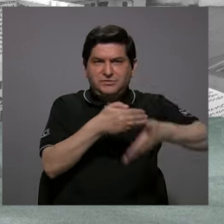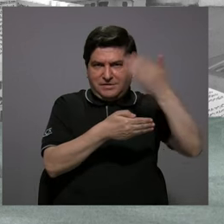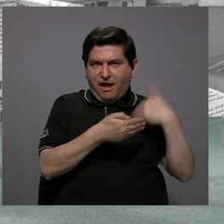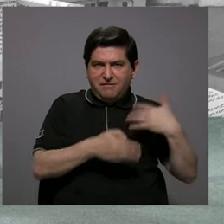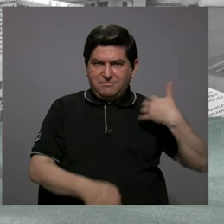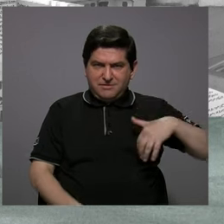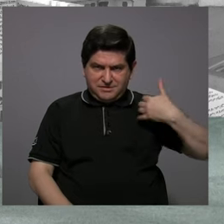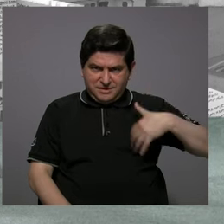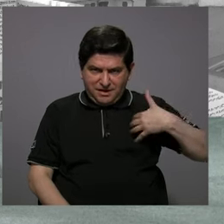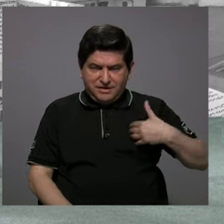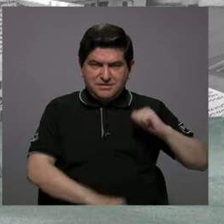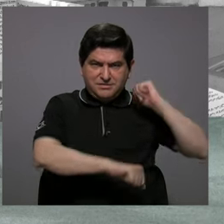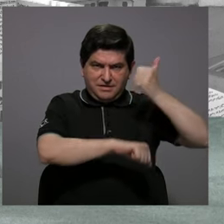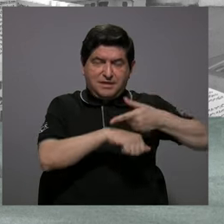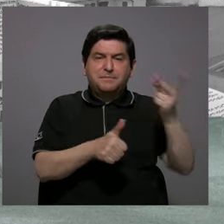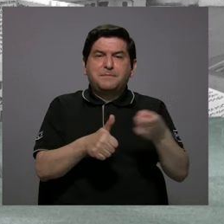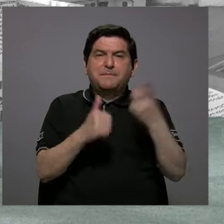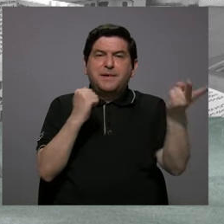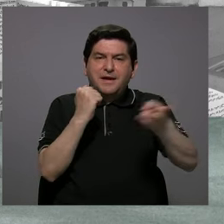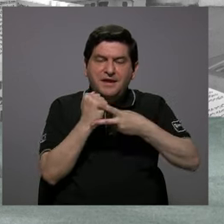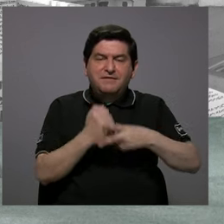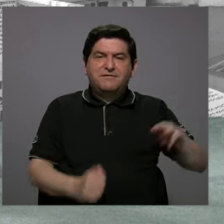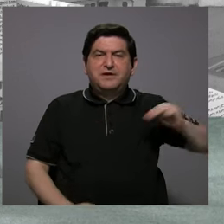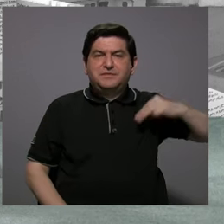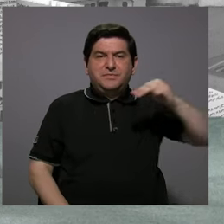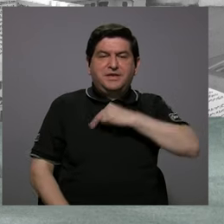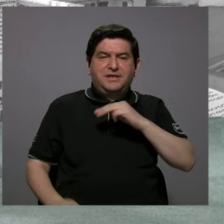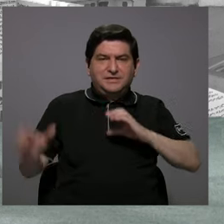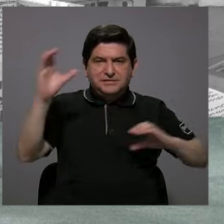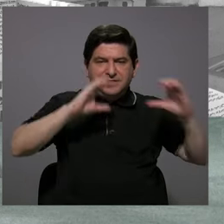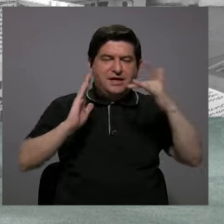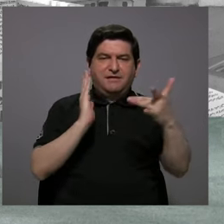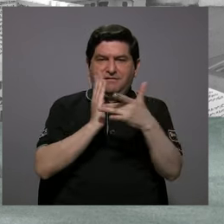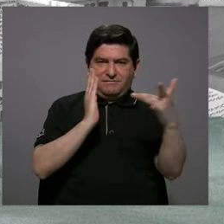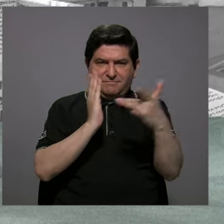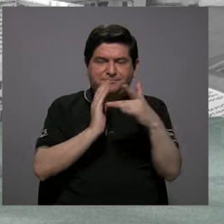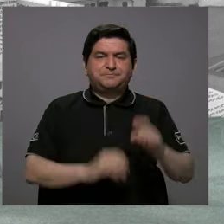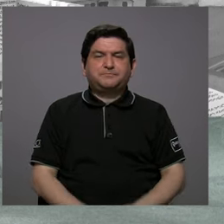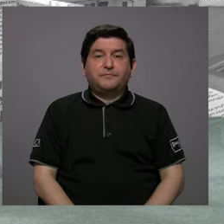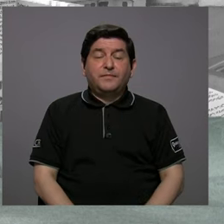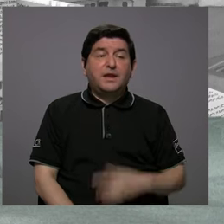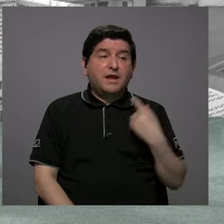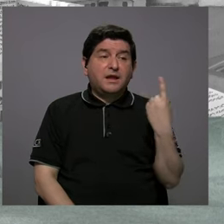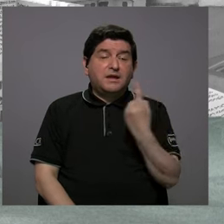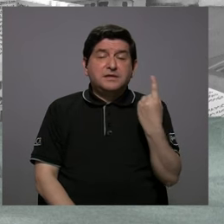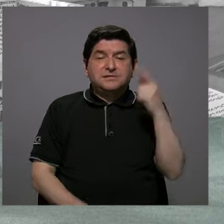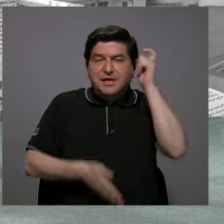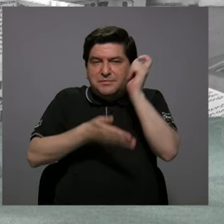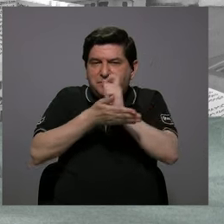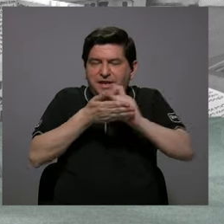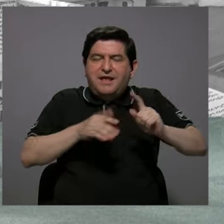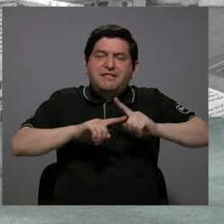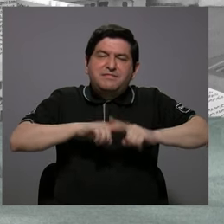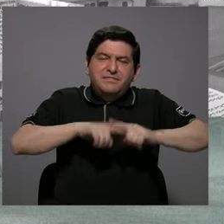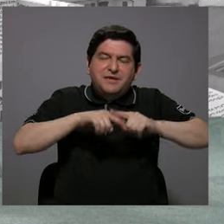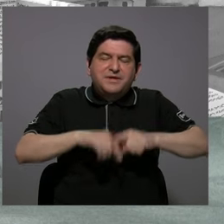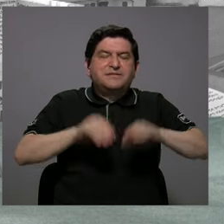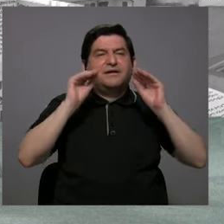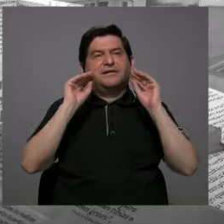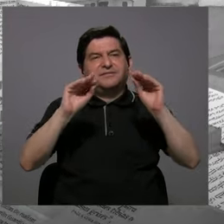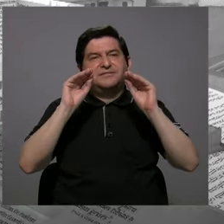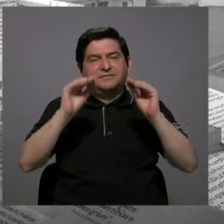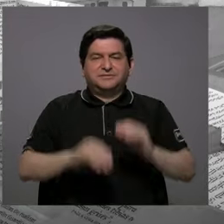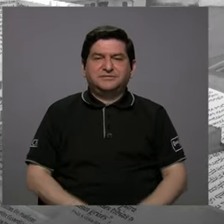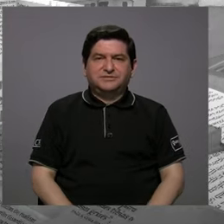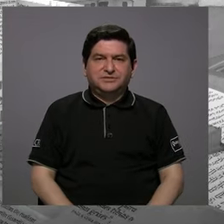años se crea por primera vez un Ministerio de ciencia y tecnología siempre fuimos una secretaría dependiente de Educación